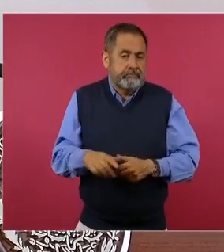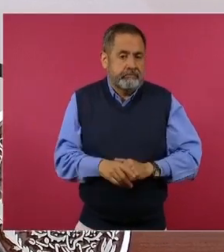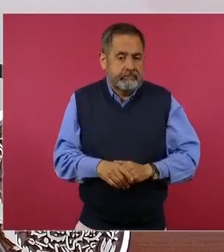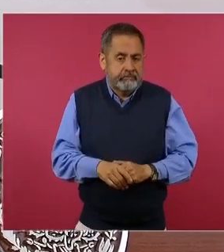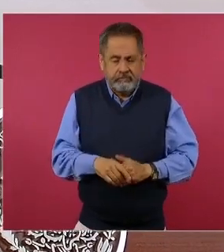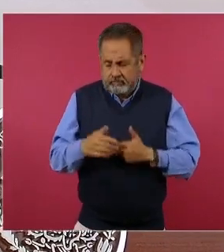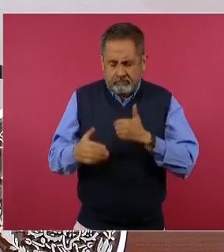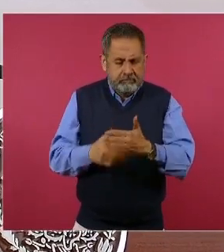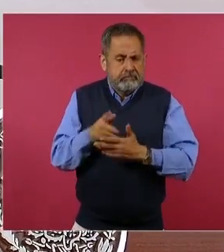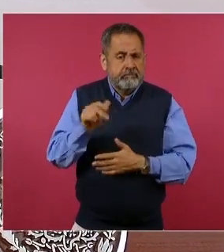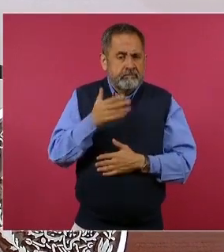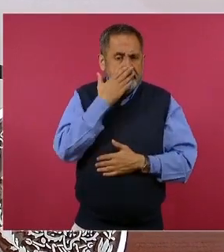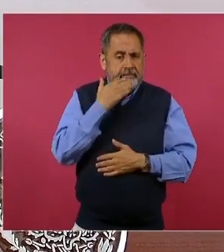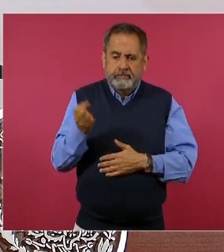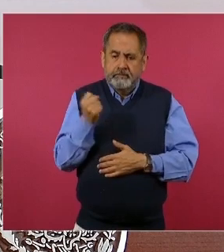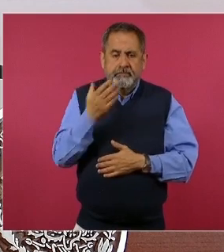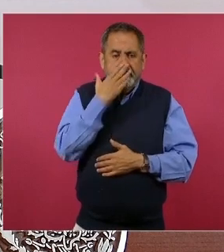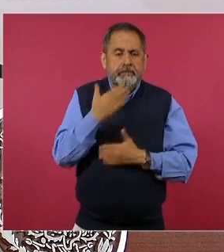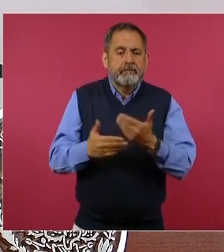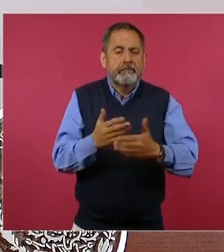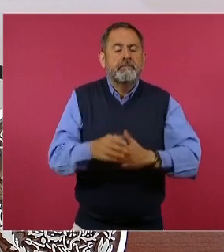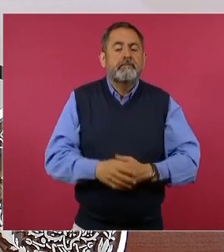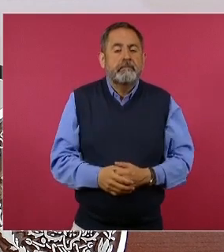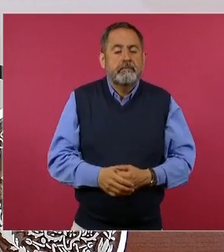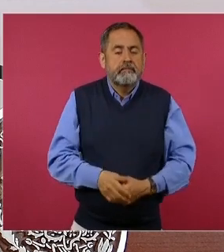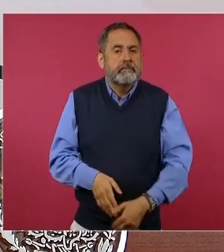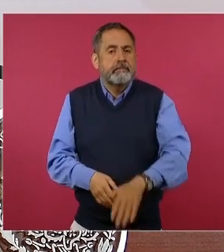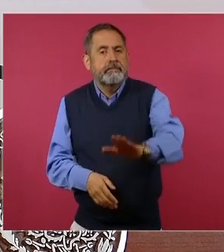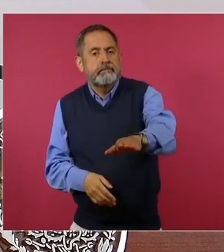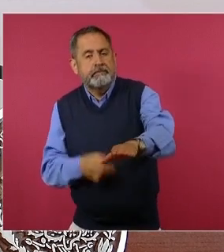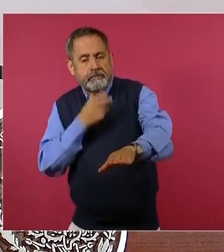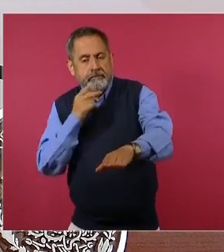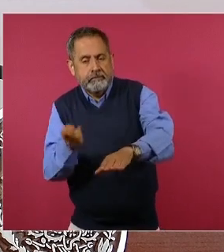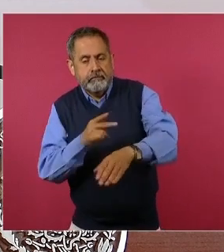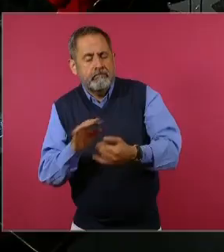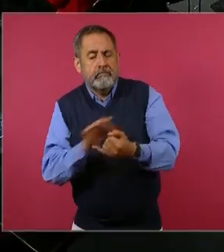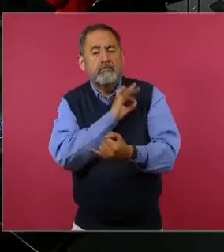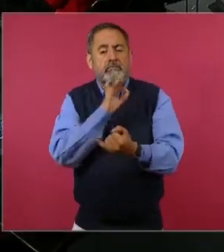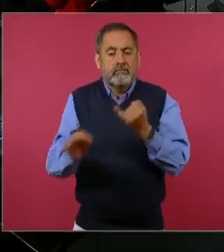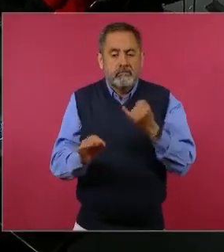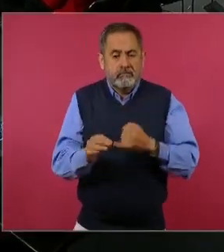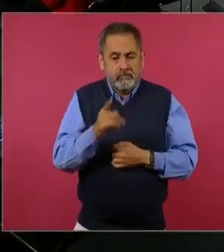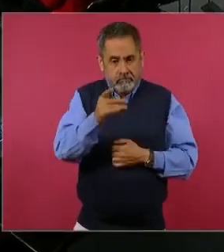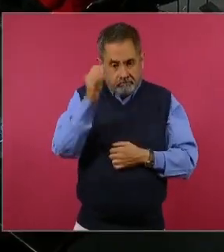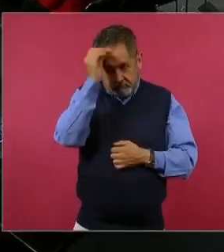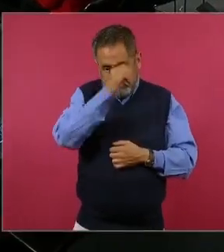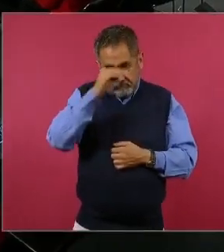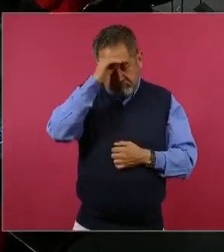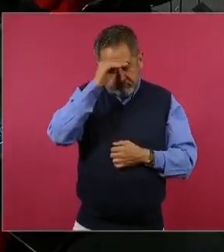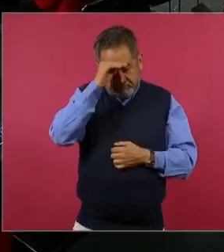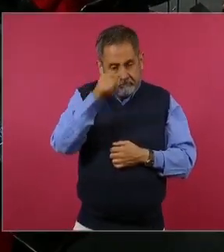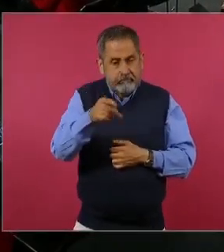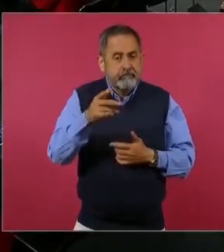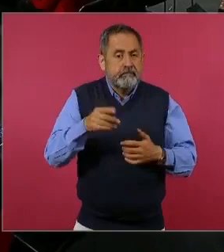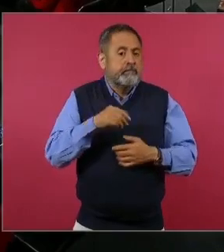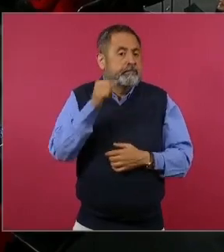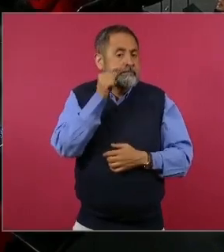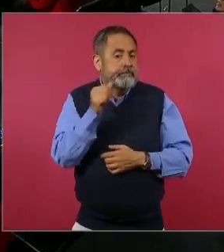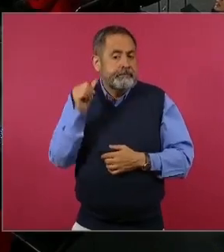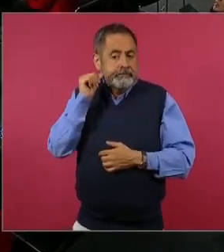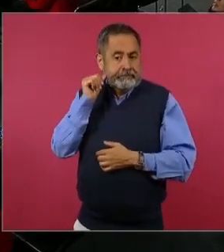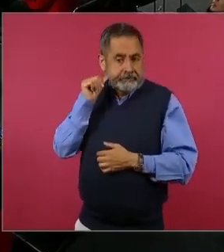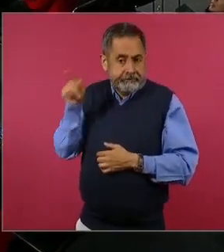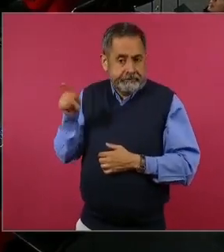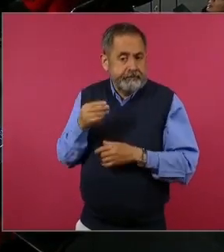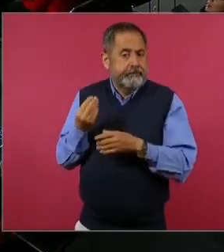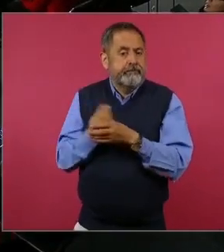y vamos bien, afortunadamente. Ya por último, ¿qué comentario le merece que ayer en